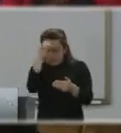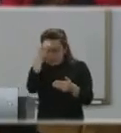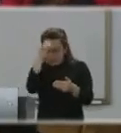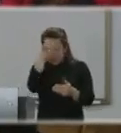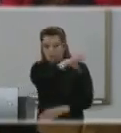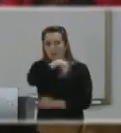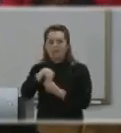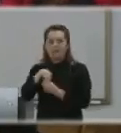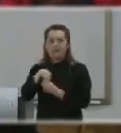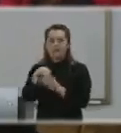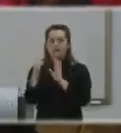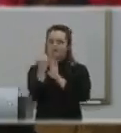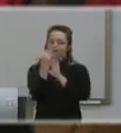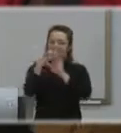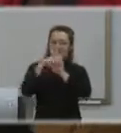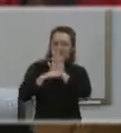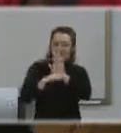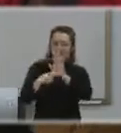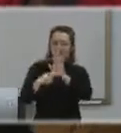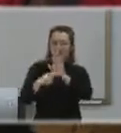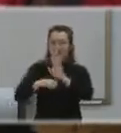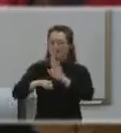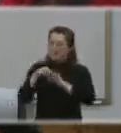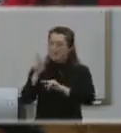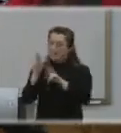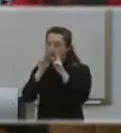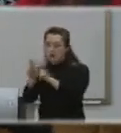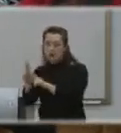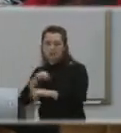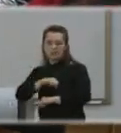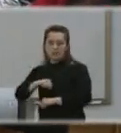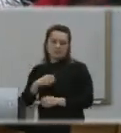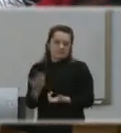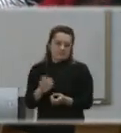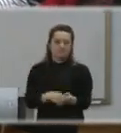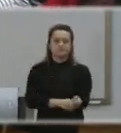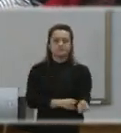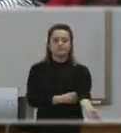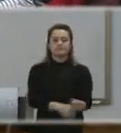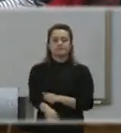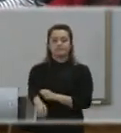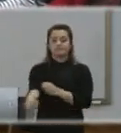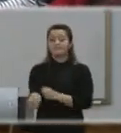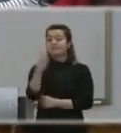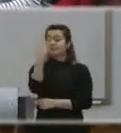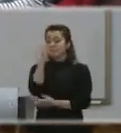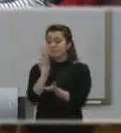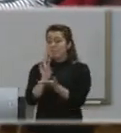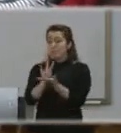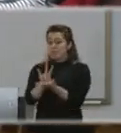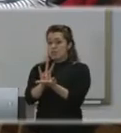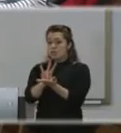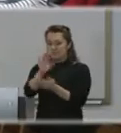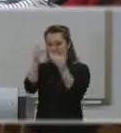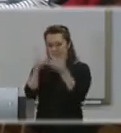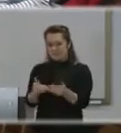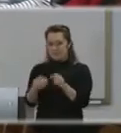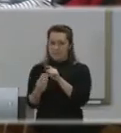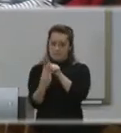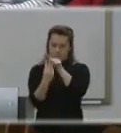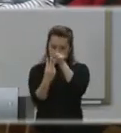las políticas y la manera en que se reconocen los derechos. Hablamos de tres modelos frente a la discapacidad.